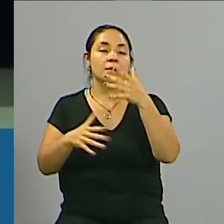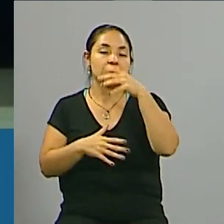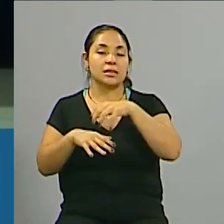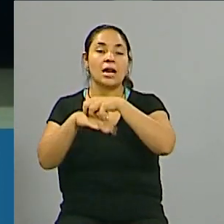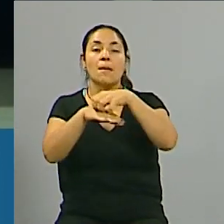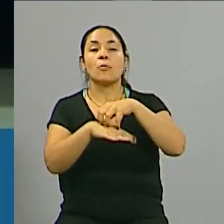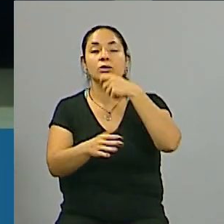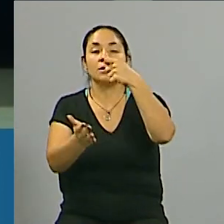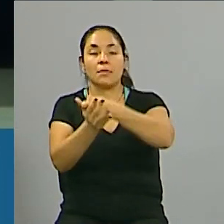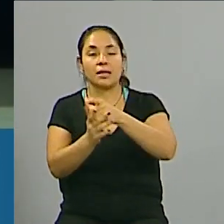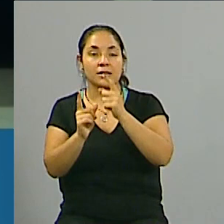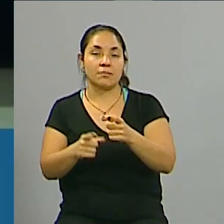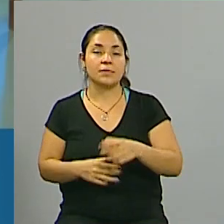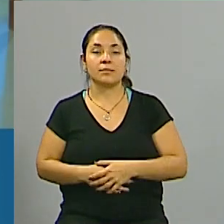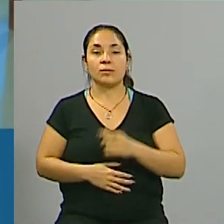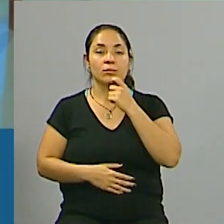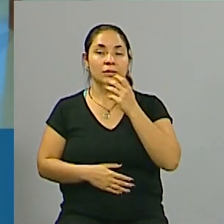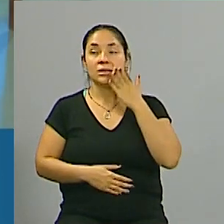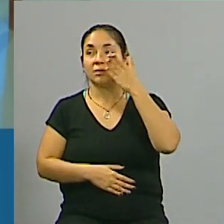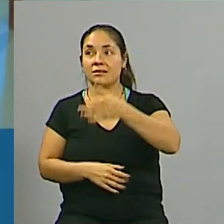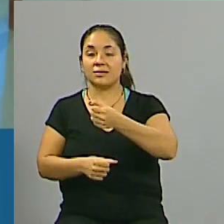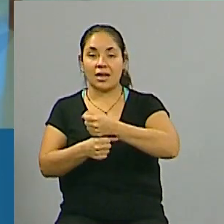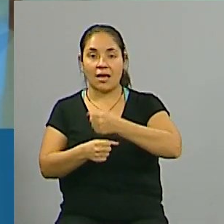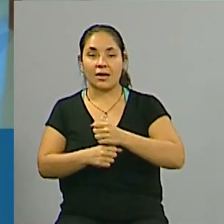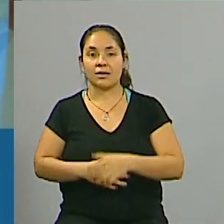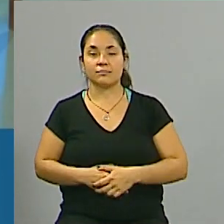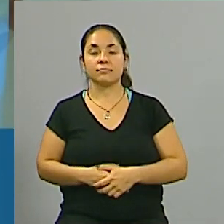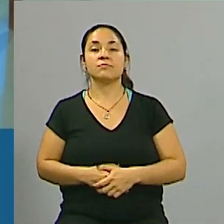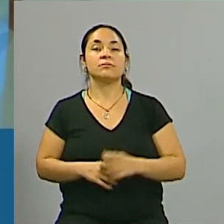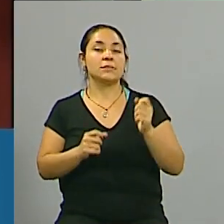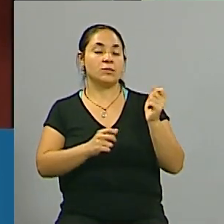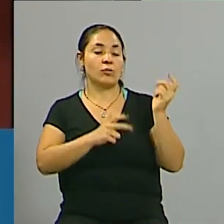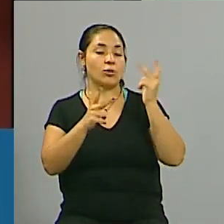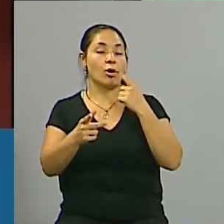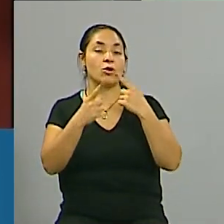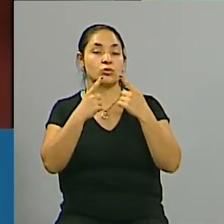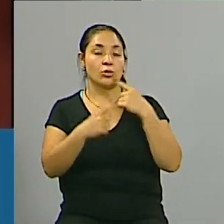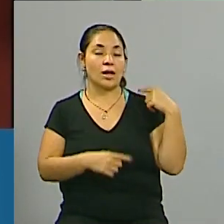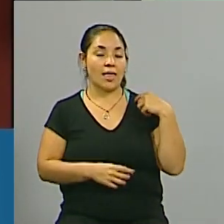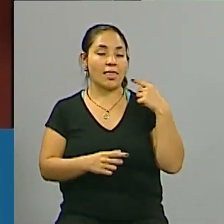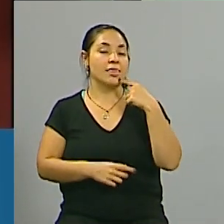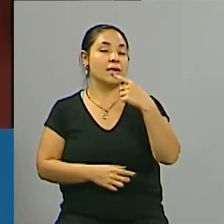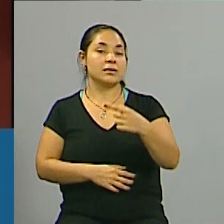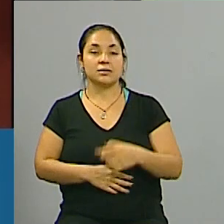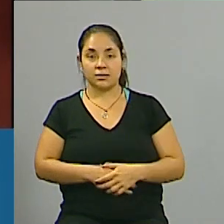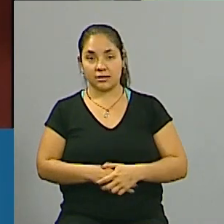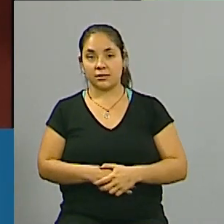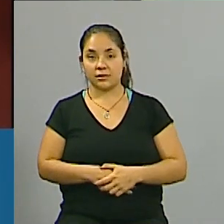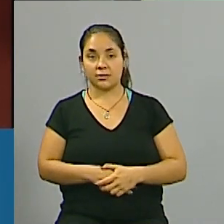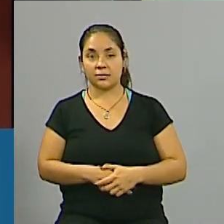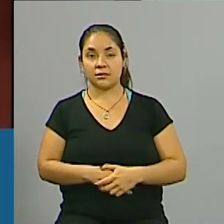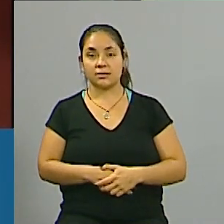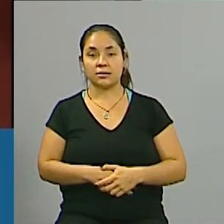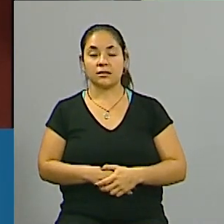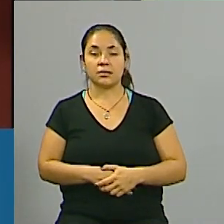a trabajar. La gente da la sensación, y digo, esto lo dicen hasta las consultoras, que hay como una especie de divorcio entre el electorado y